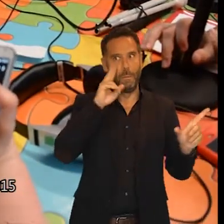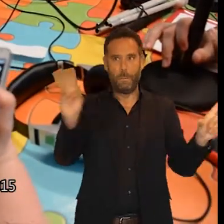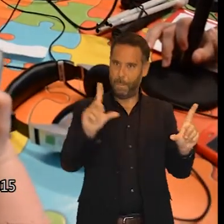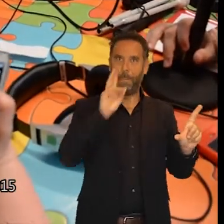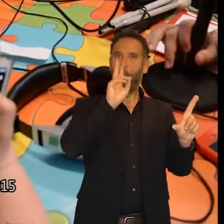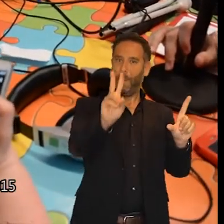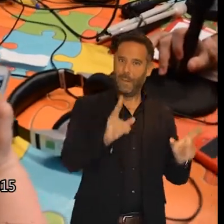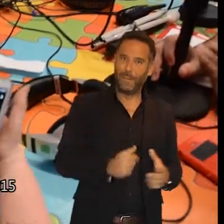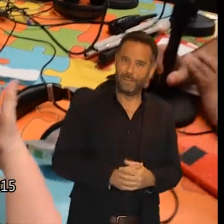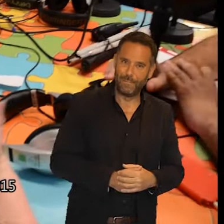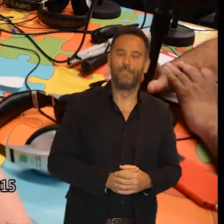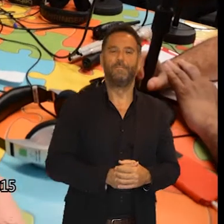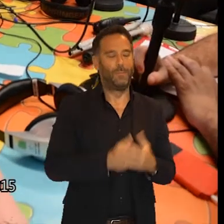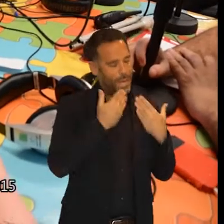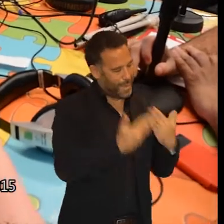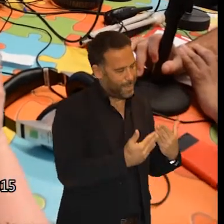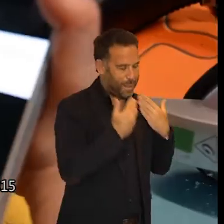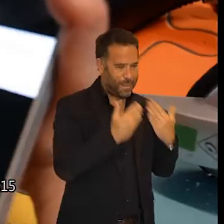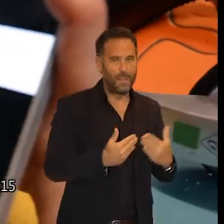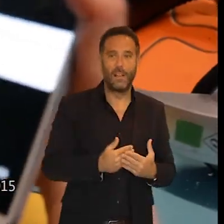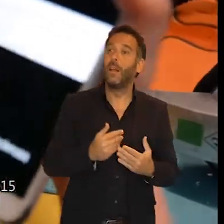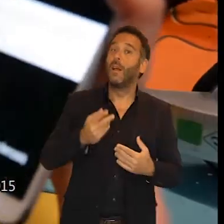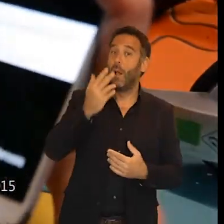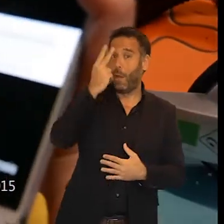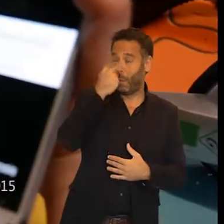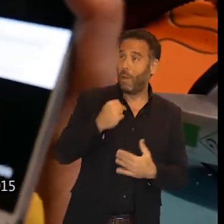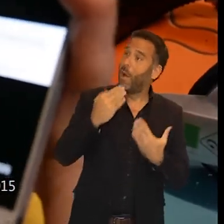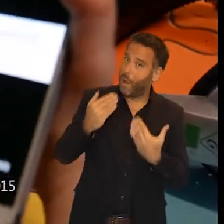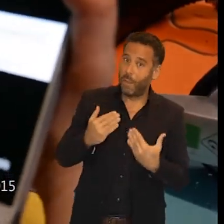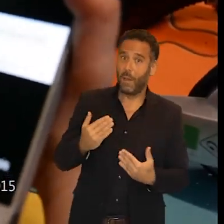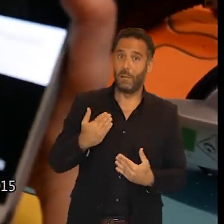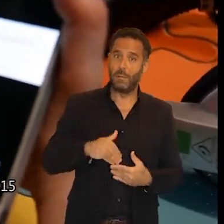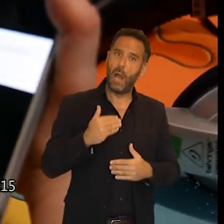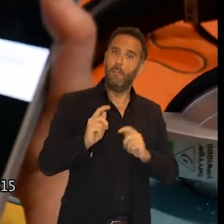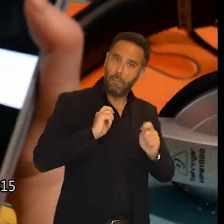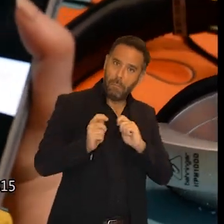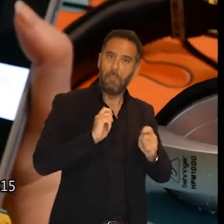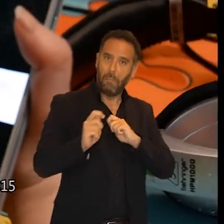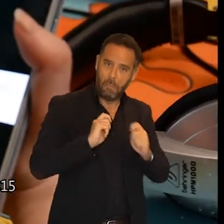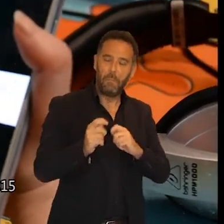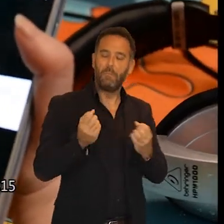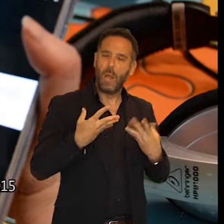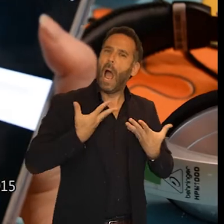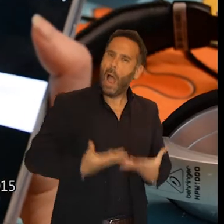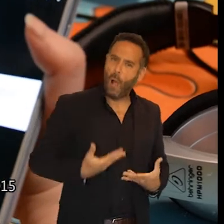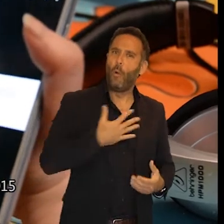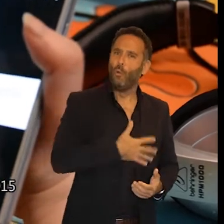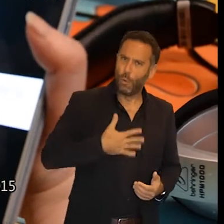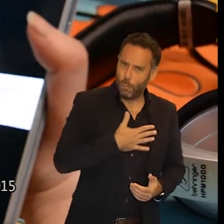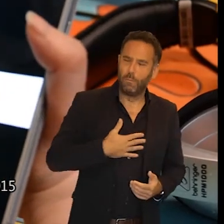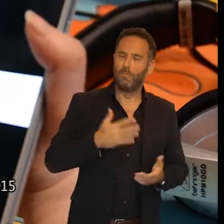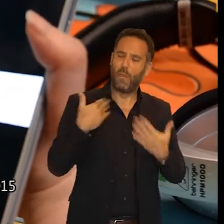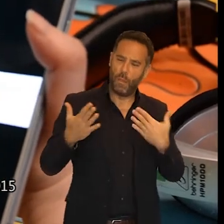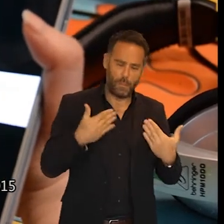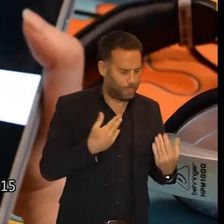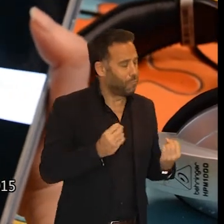¿eh? Exactamente. No, muchas gracias. Gracias a vosotros. Hemos pasado unos 20 minutitos aquí. Estupendo. Muy a gustito.